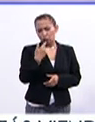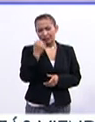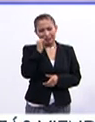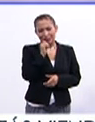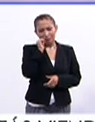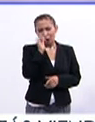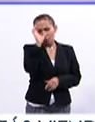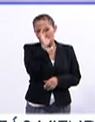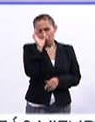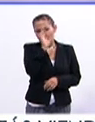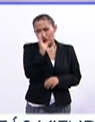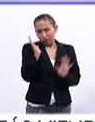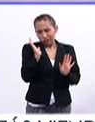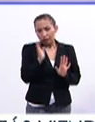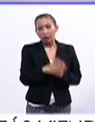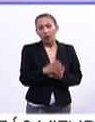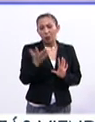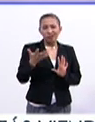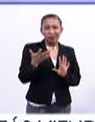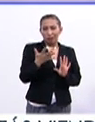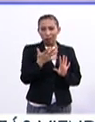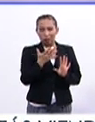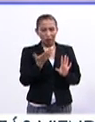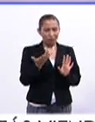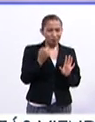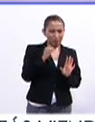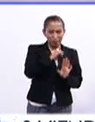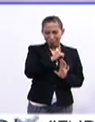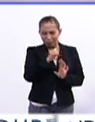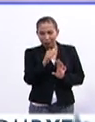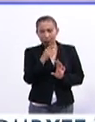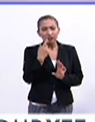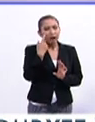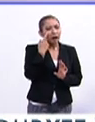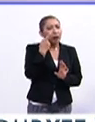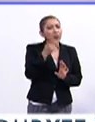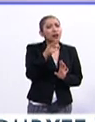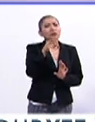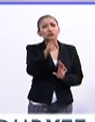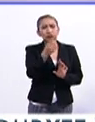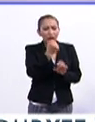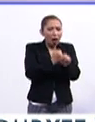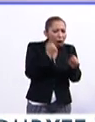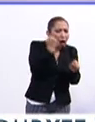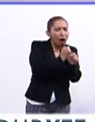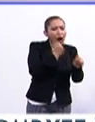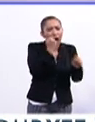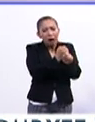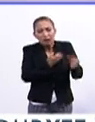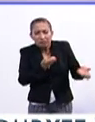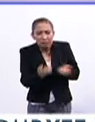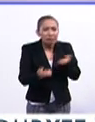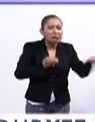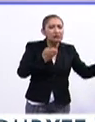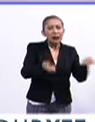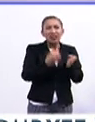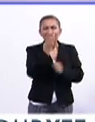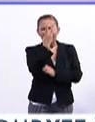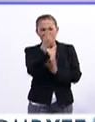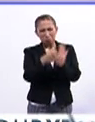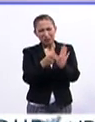curiosidad medio malsana digo a ver tanto ensayo interés presentación